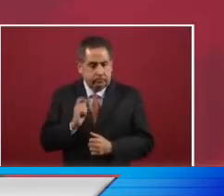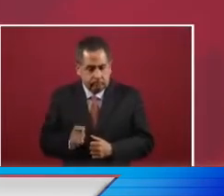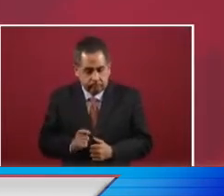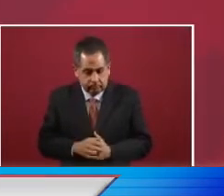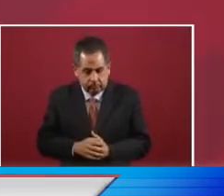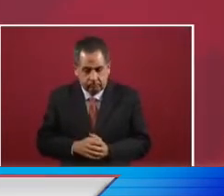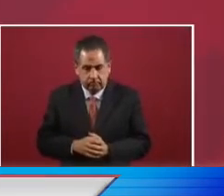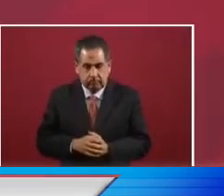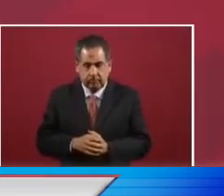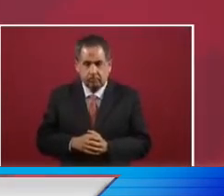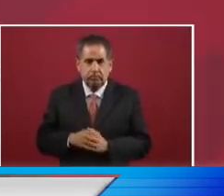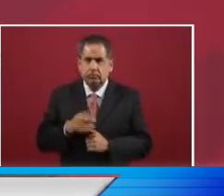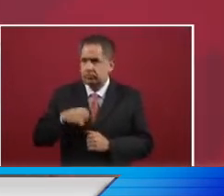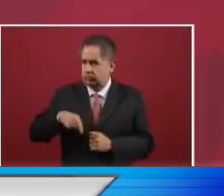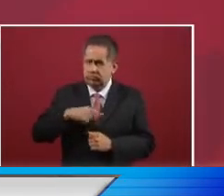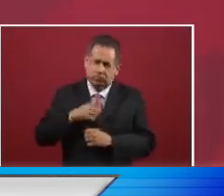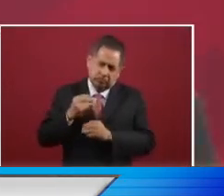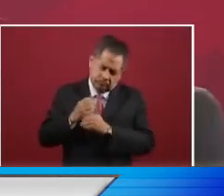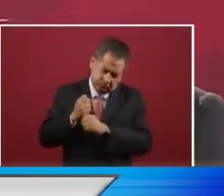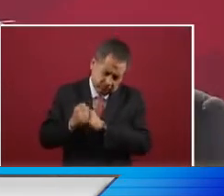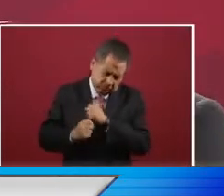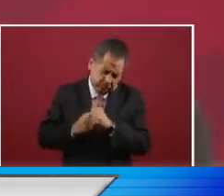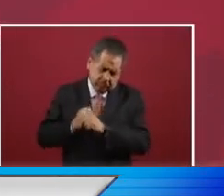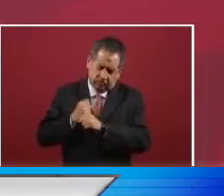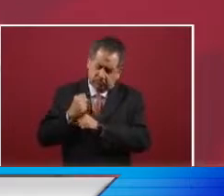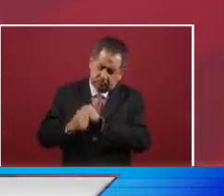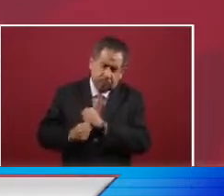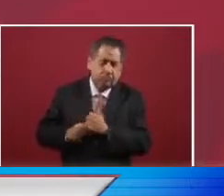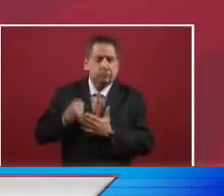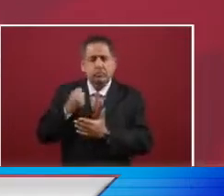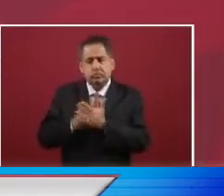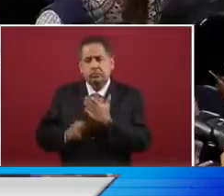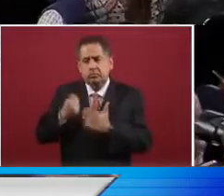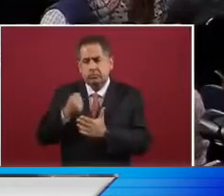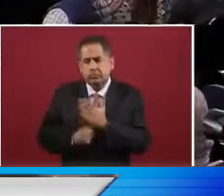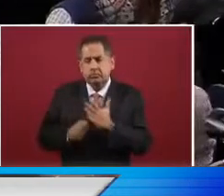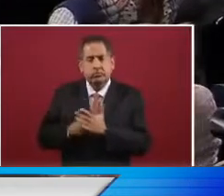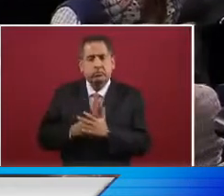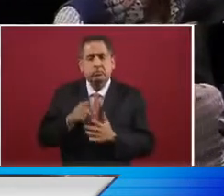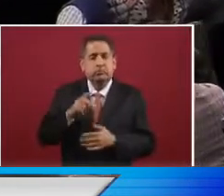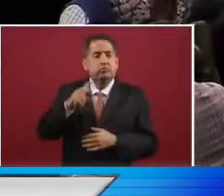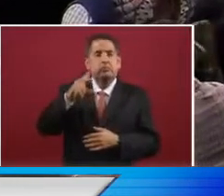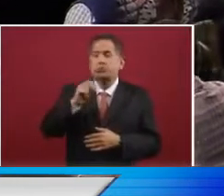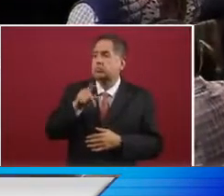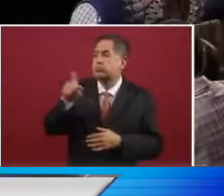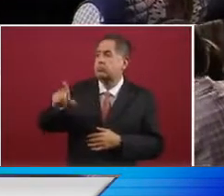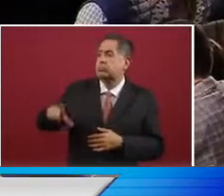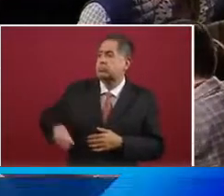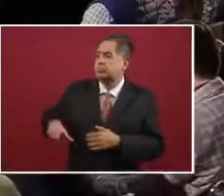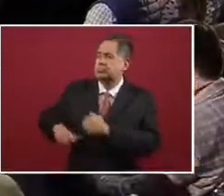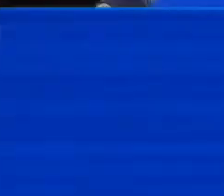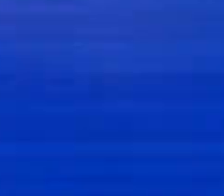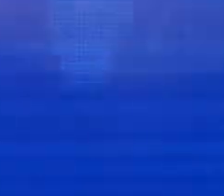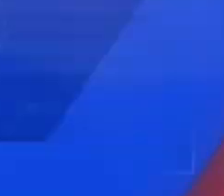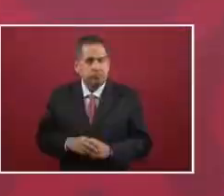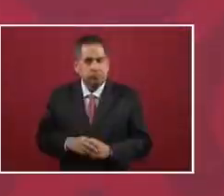el nombre, porque el nombre de ese partido dio la posibilidad de llevar a cabo la cuarta transformación de la vida pública del país.